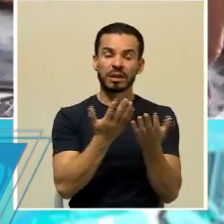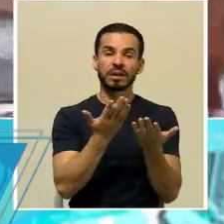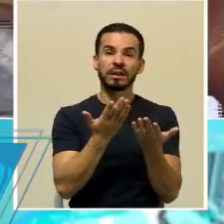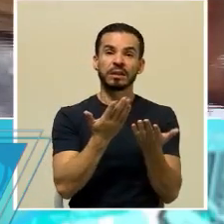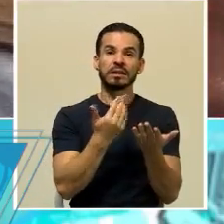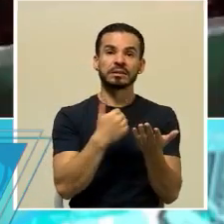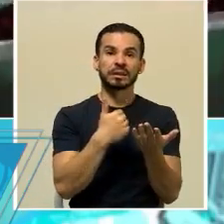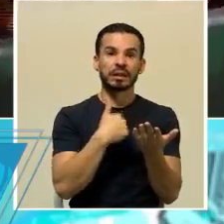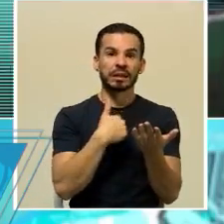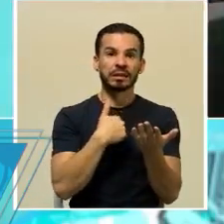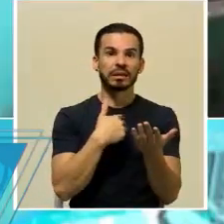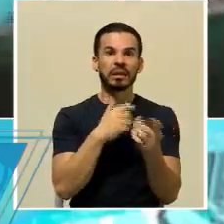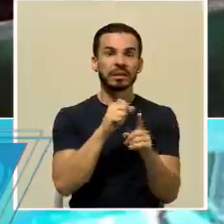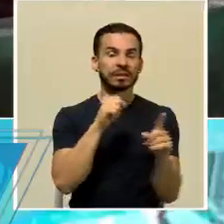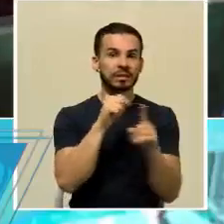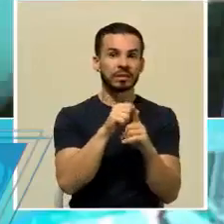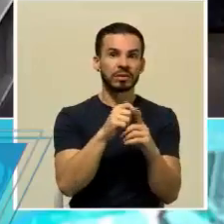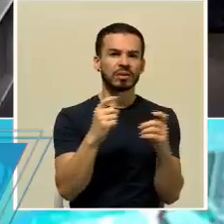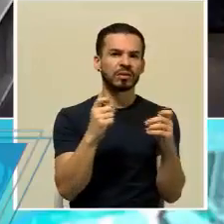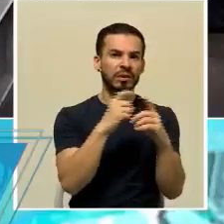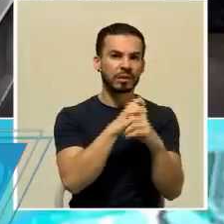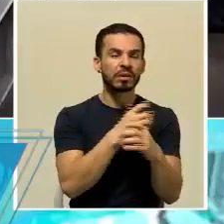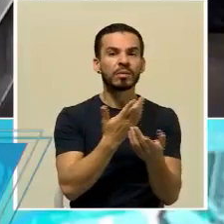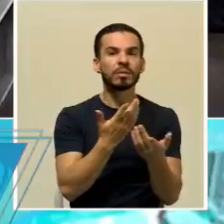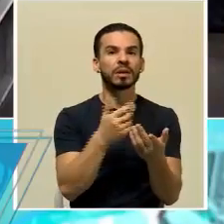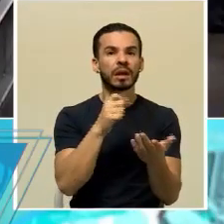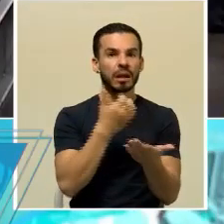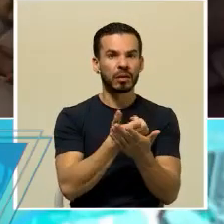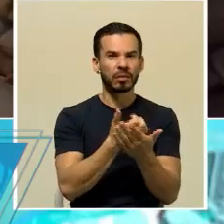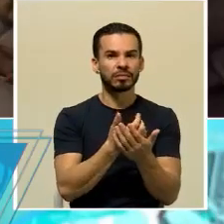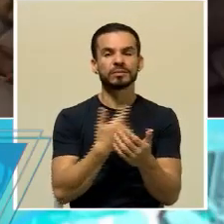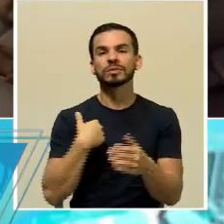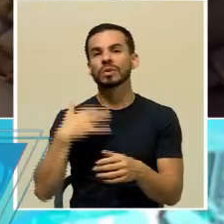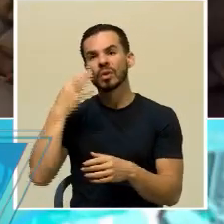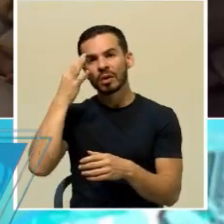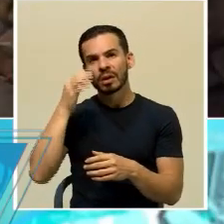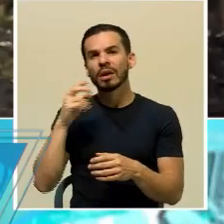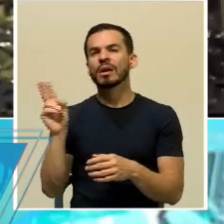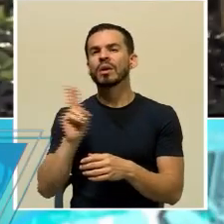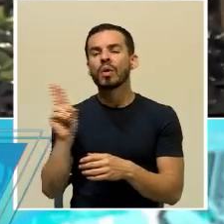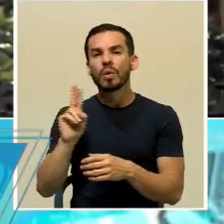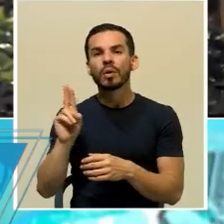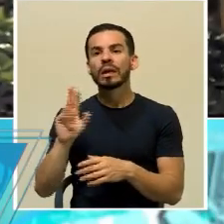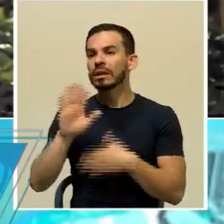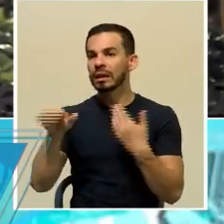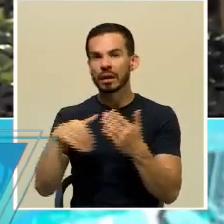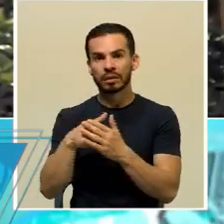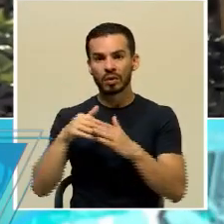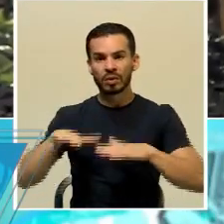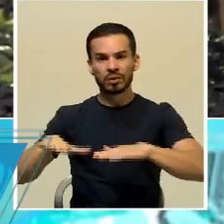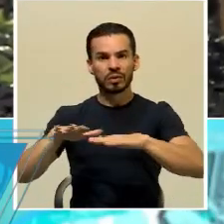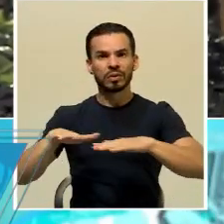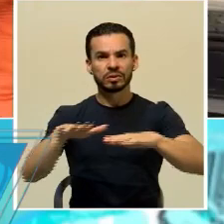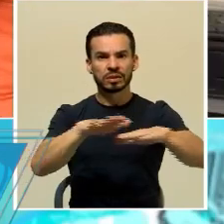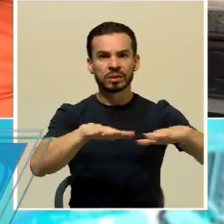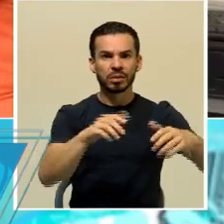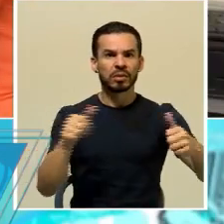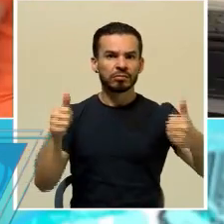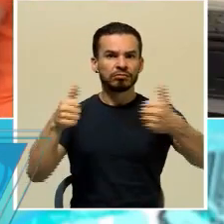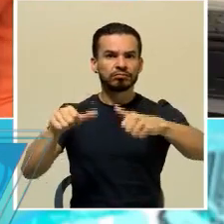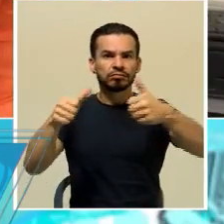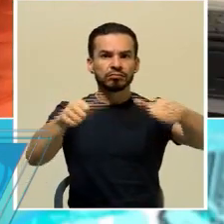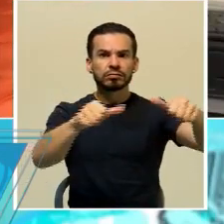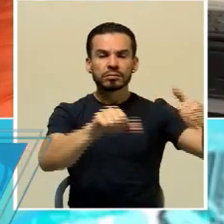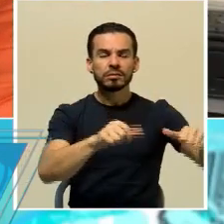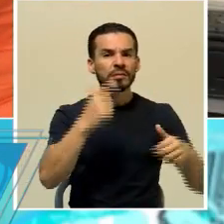en estados críticos económicamente? Yo creo que es muy urgente que todos los sectores nos pongamos de acuerdo